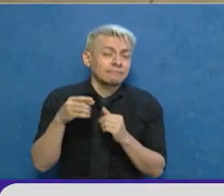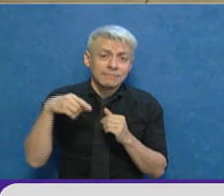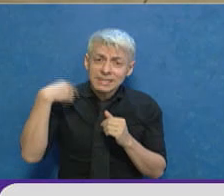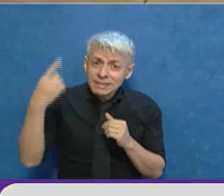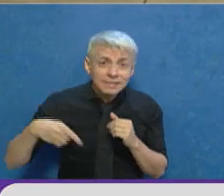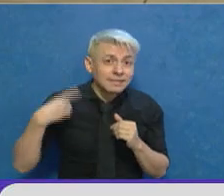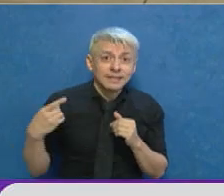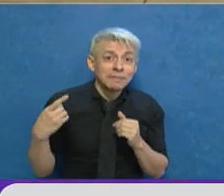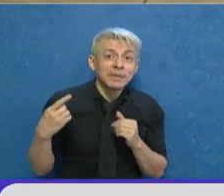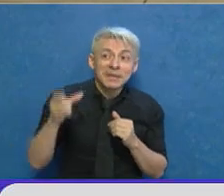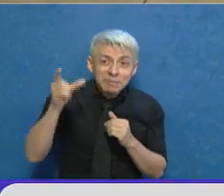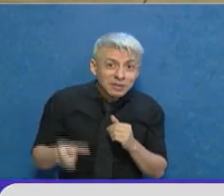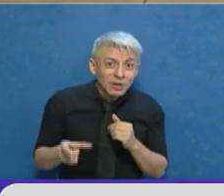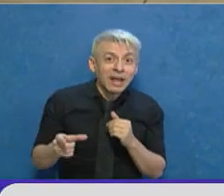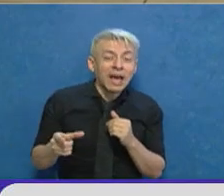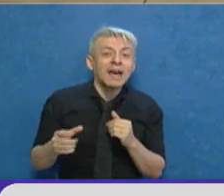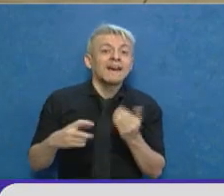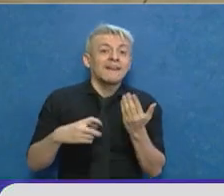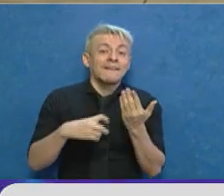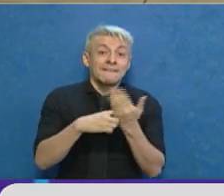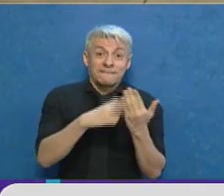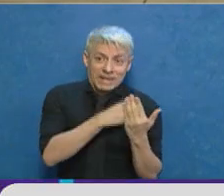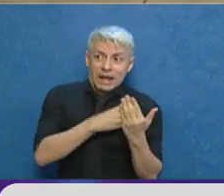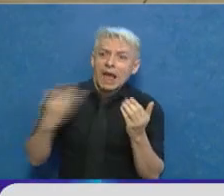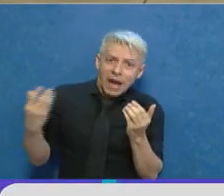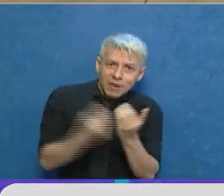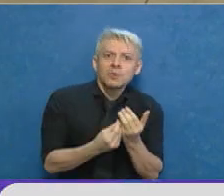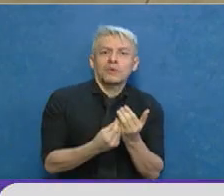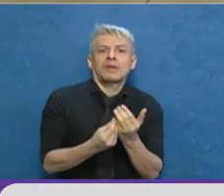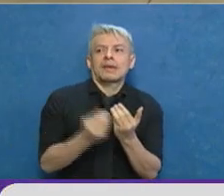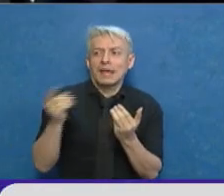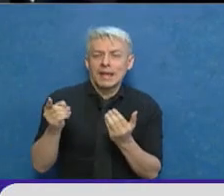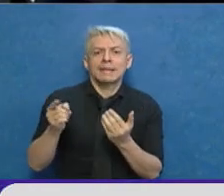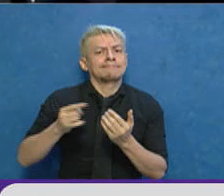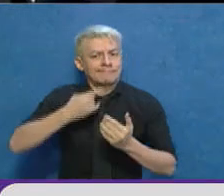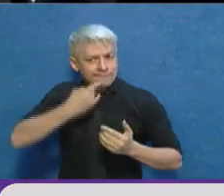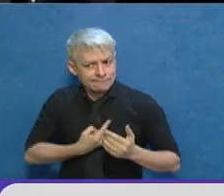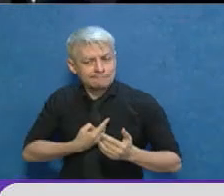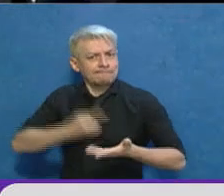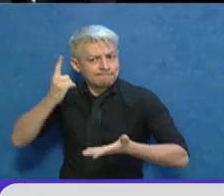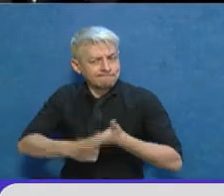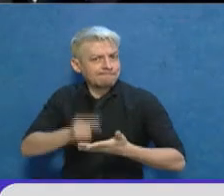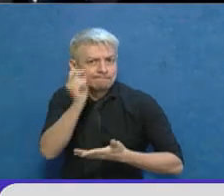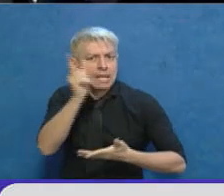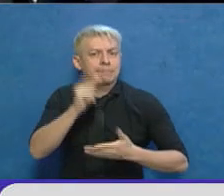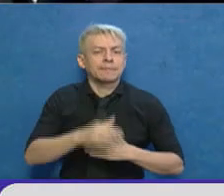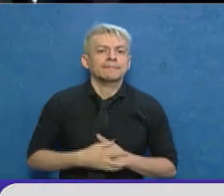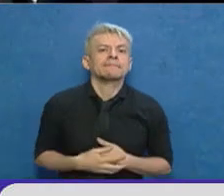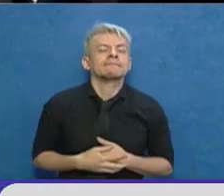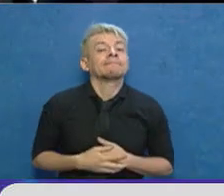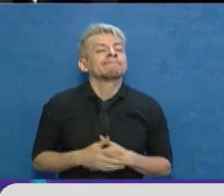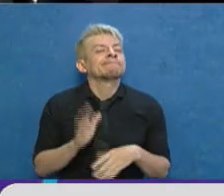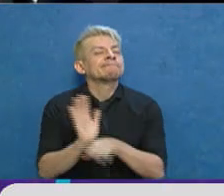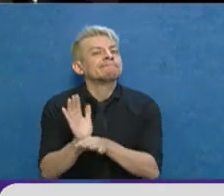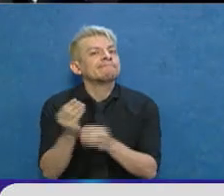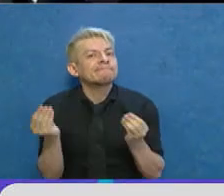con un ayudante fiscal que toma las medidas en el acto. Quiero decir que se